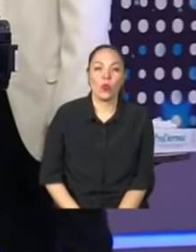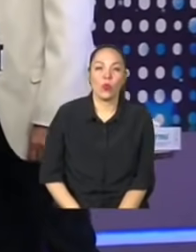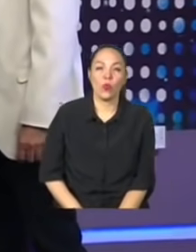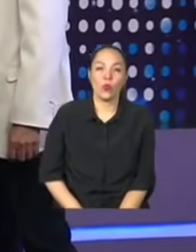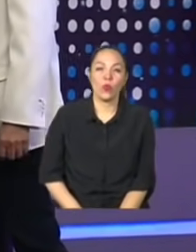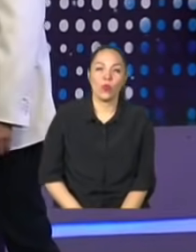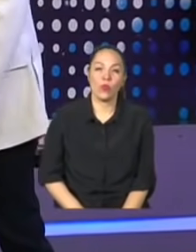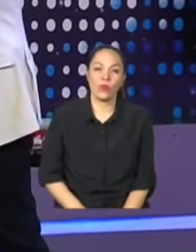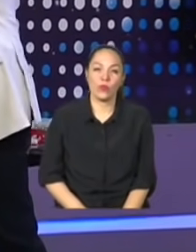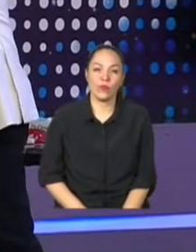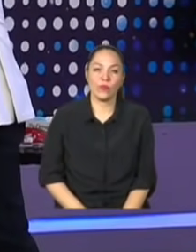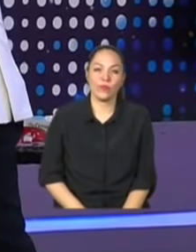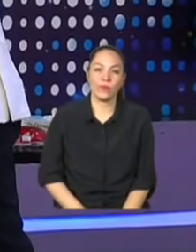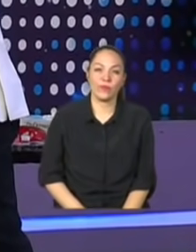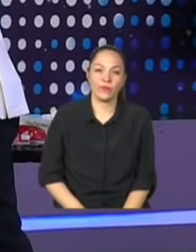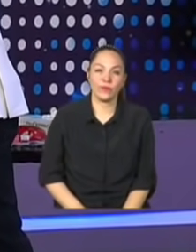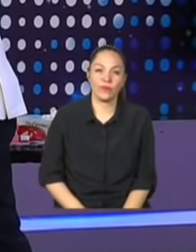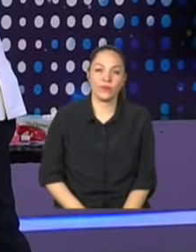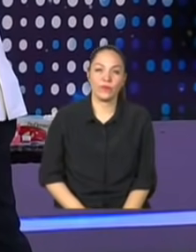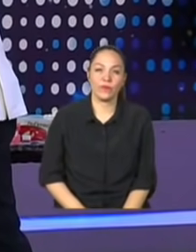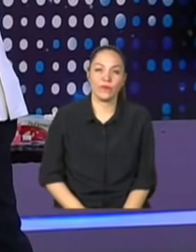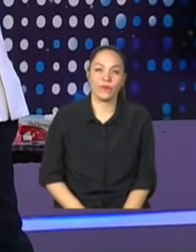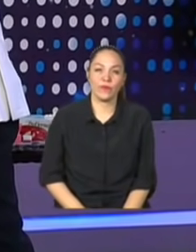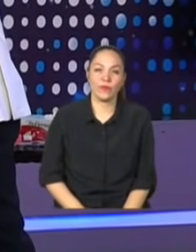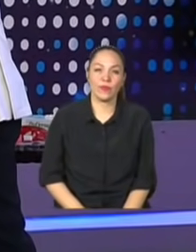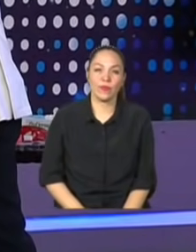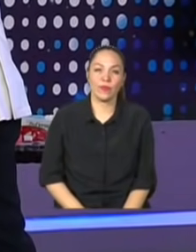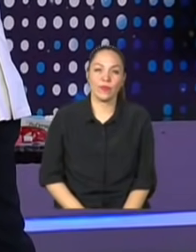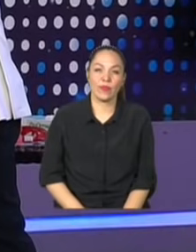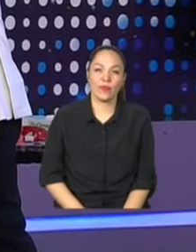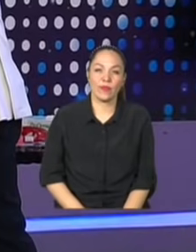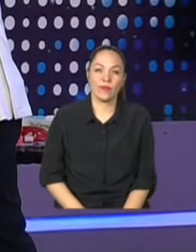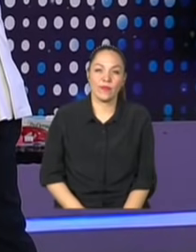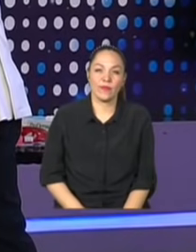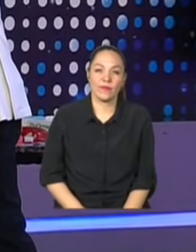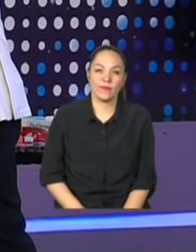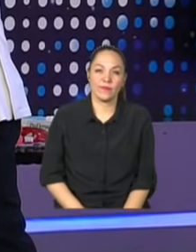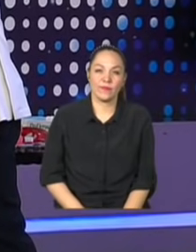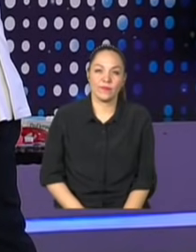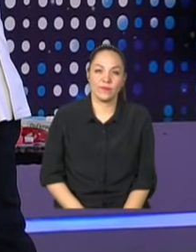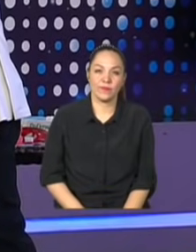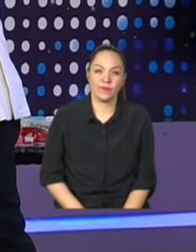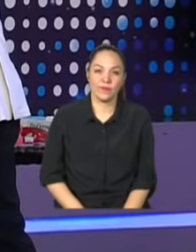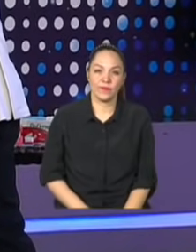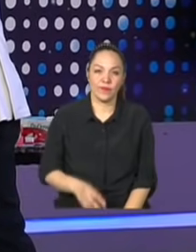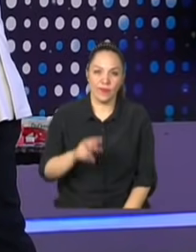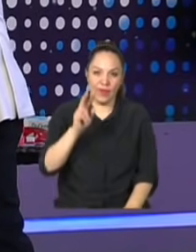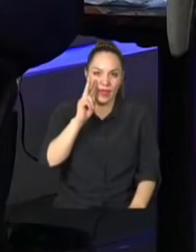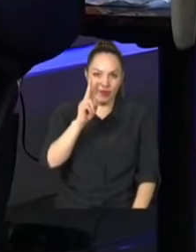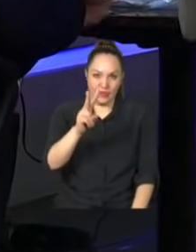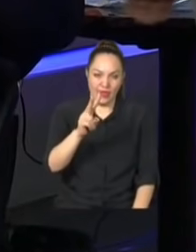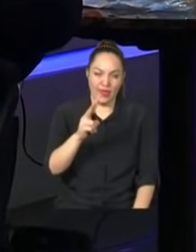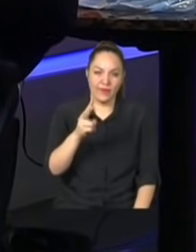aguantado? Despacio, despacio. Ahora sí. Ahí está una, la